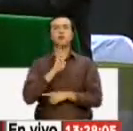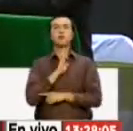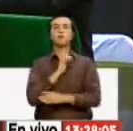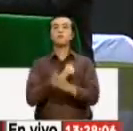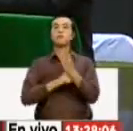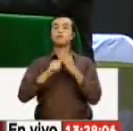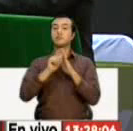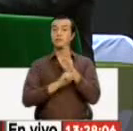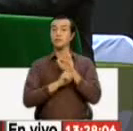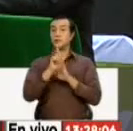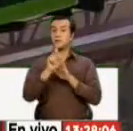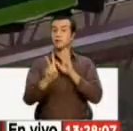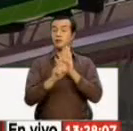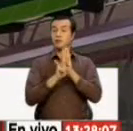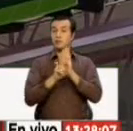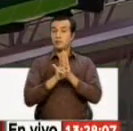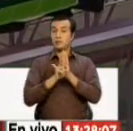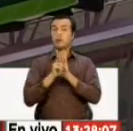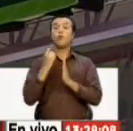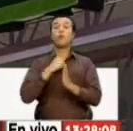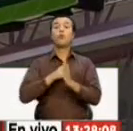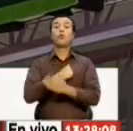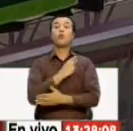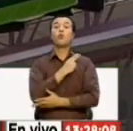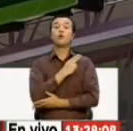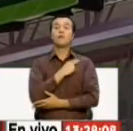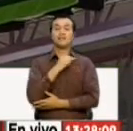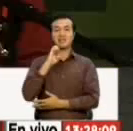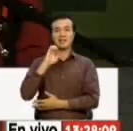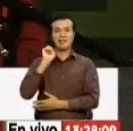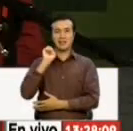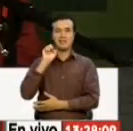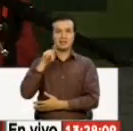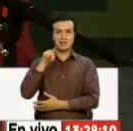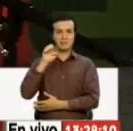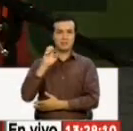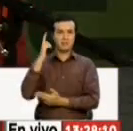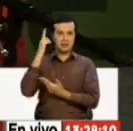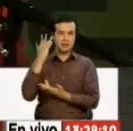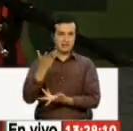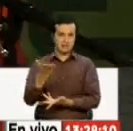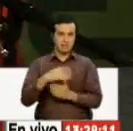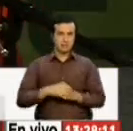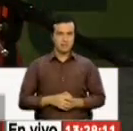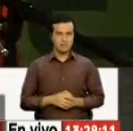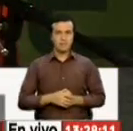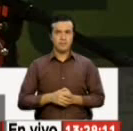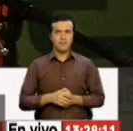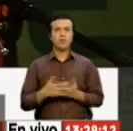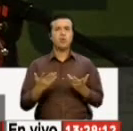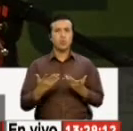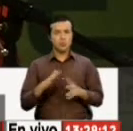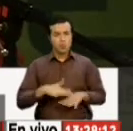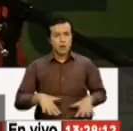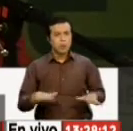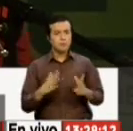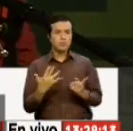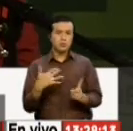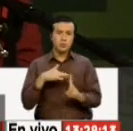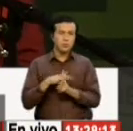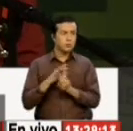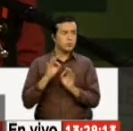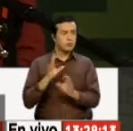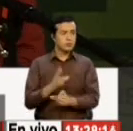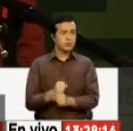Ministerio de Desarrollo Urbano y Vivienda con la Universidad de las Fuerzas Armadas. No podemos entender un hábitat inclusivo, un hábitat